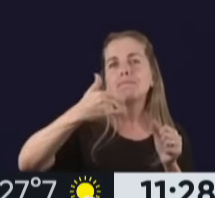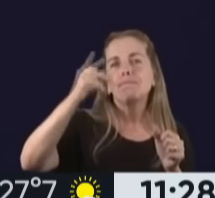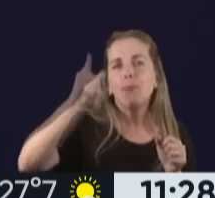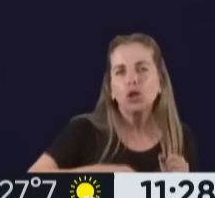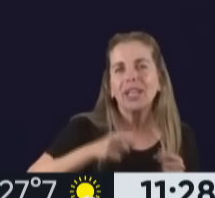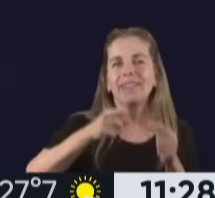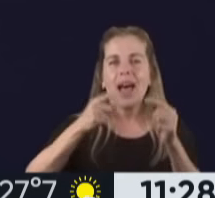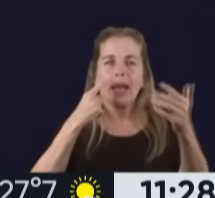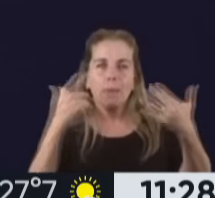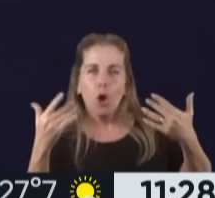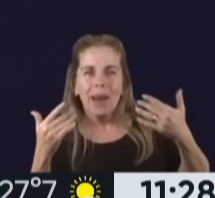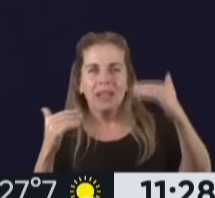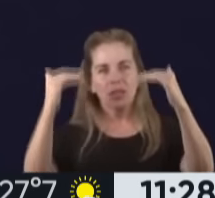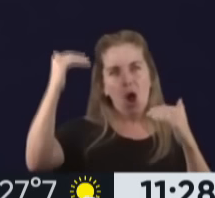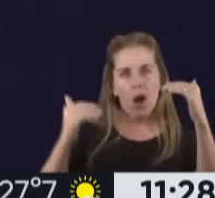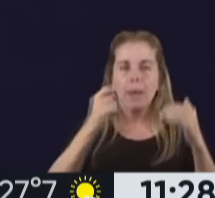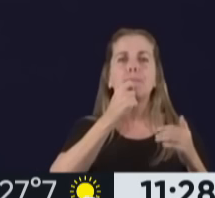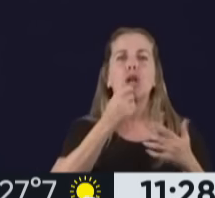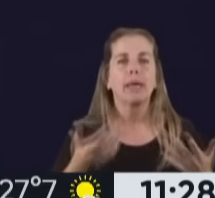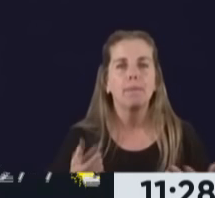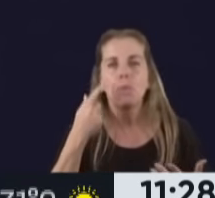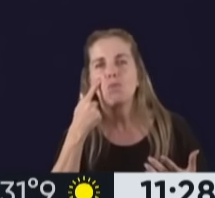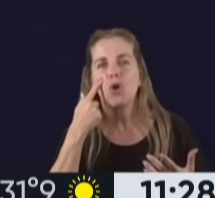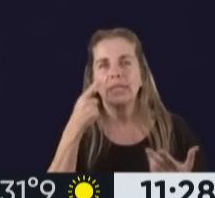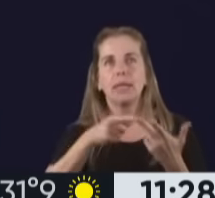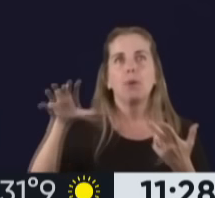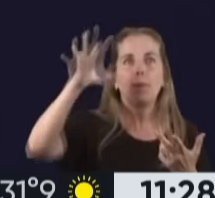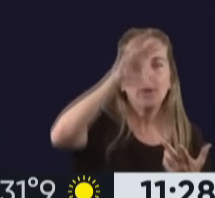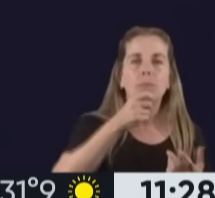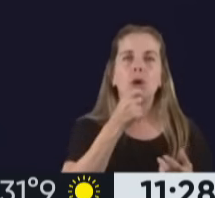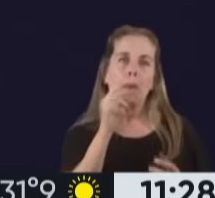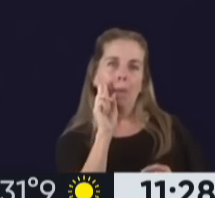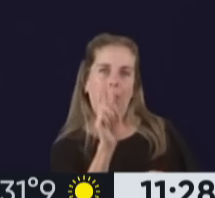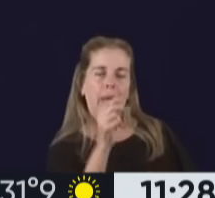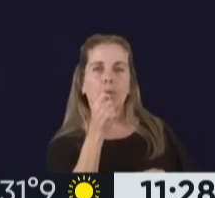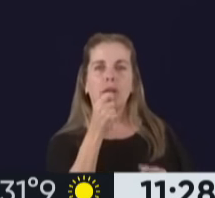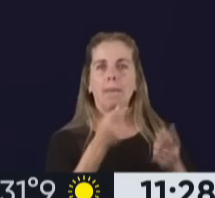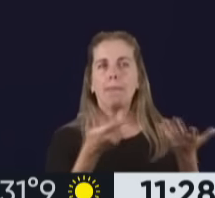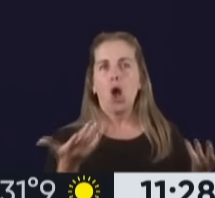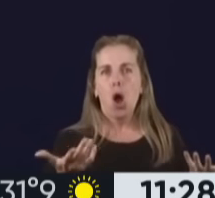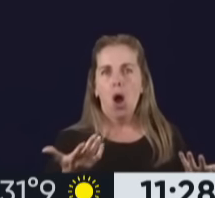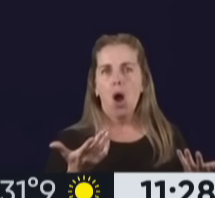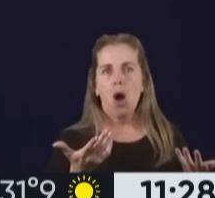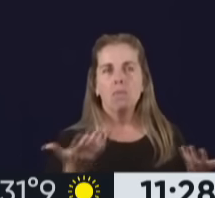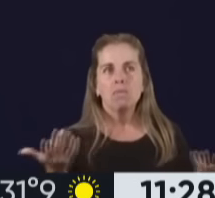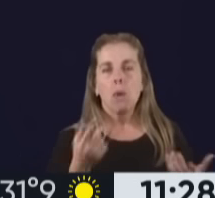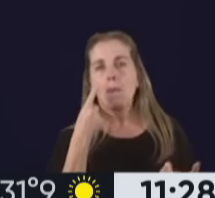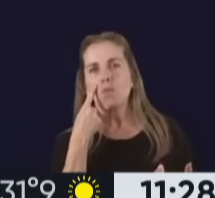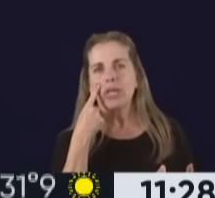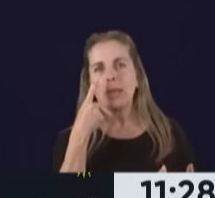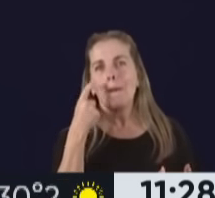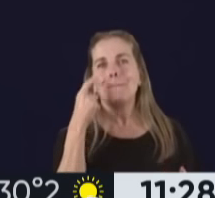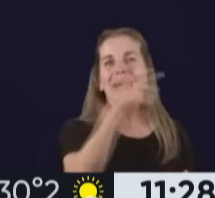realizar comparaciones entre las jurisdicciones. Por ejemplo, se va a poder ver el 4,5% de tasa de seguridad e higiene que cobra el municipio de Pilar a